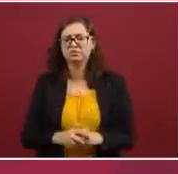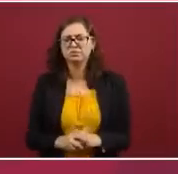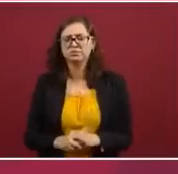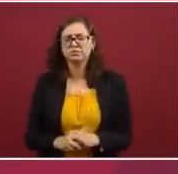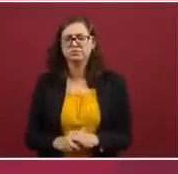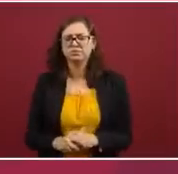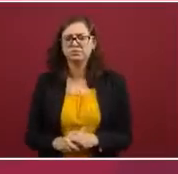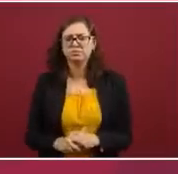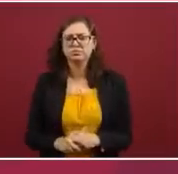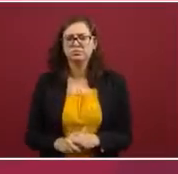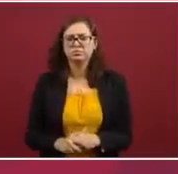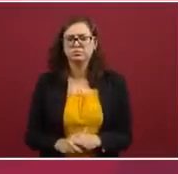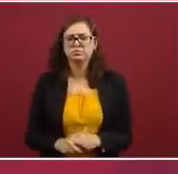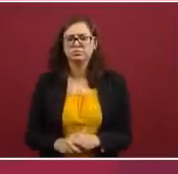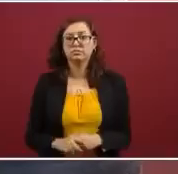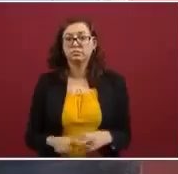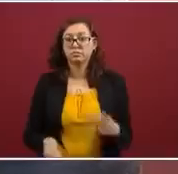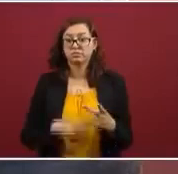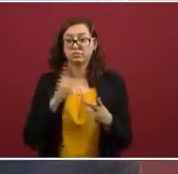Para el cambio